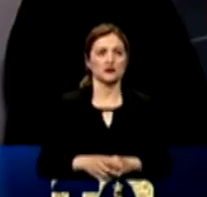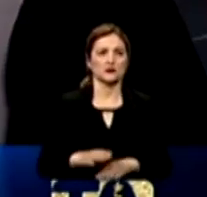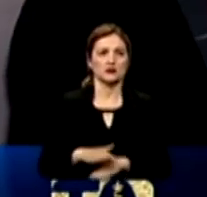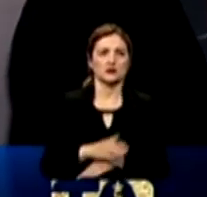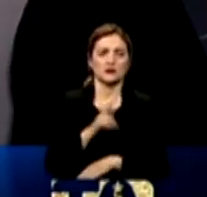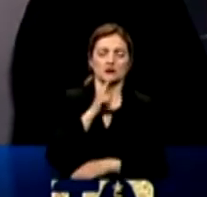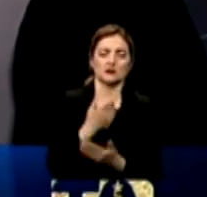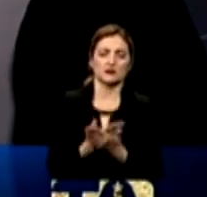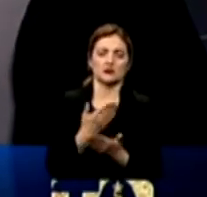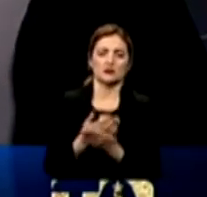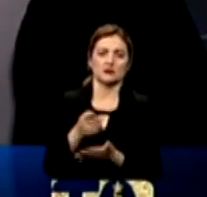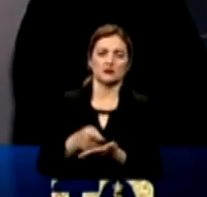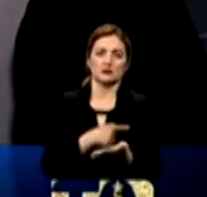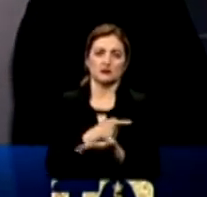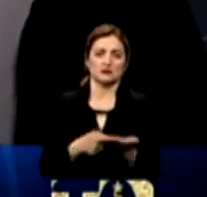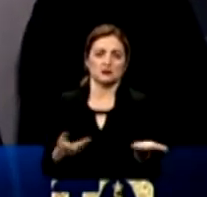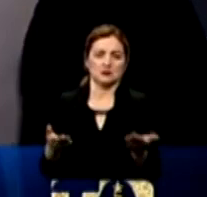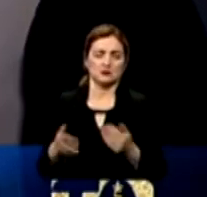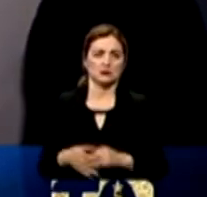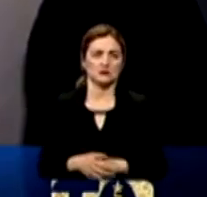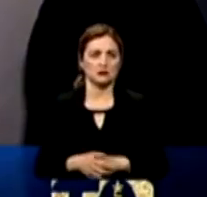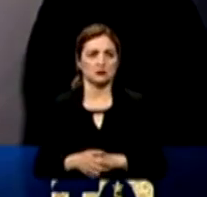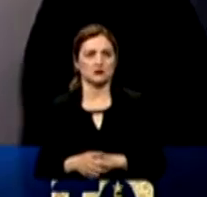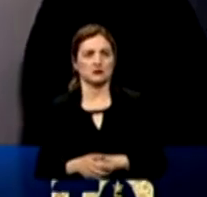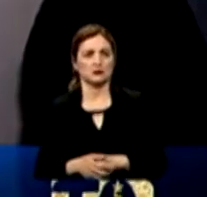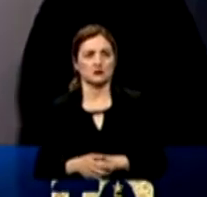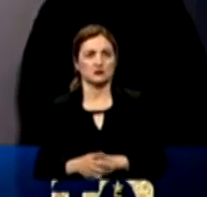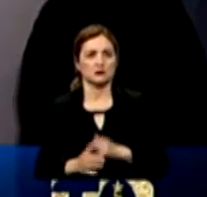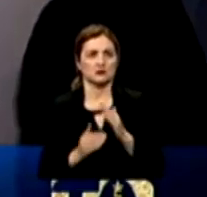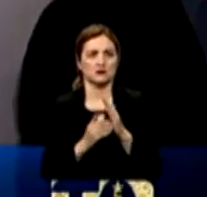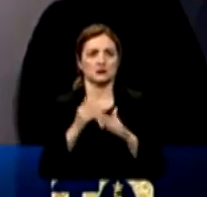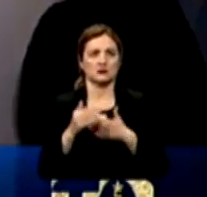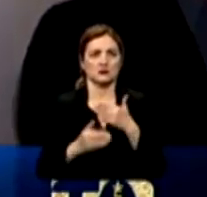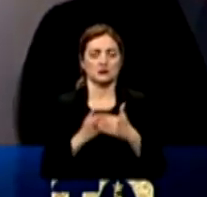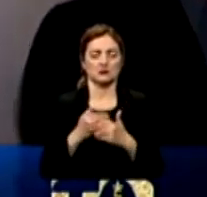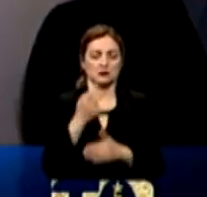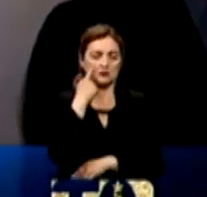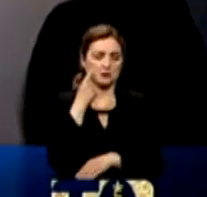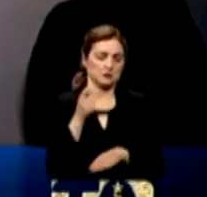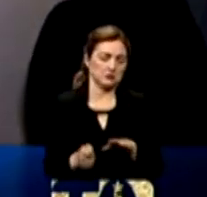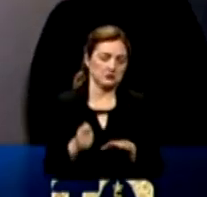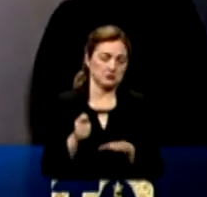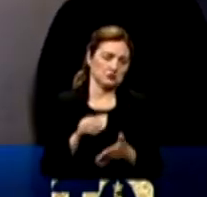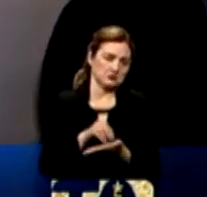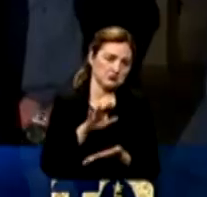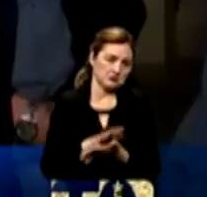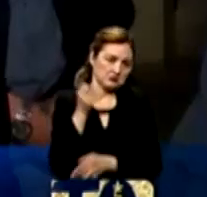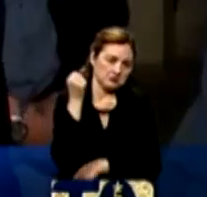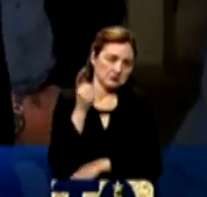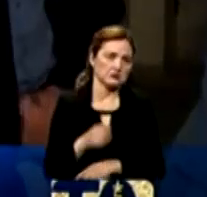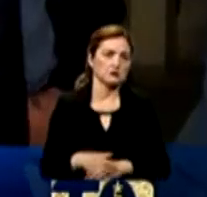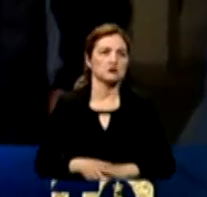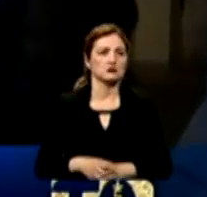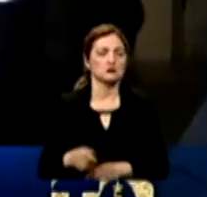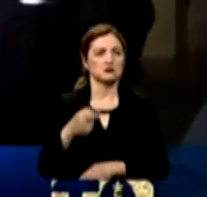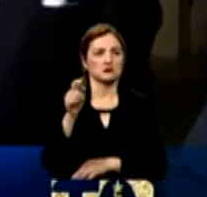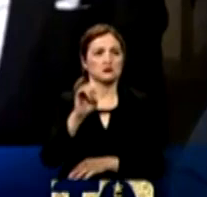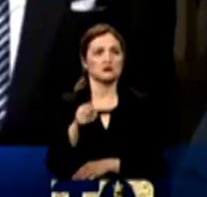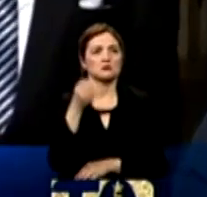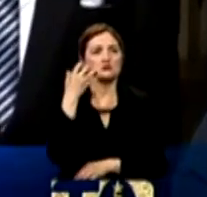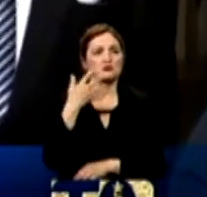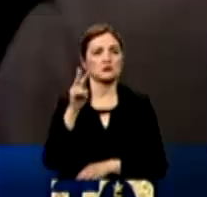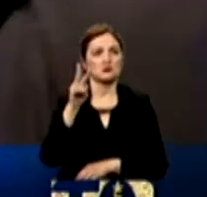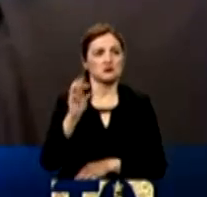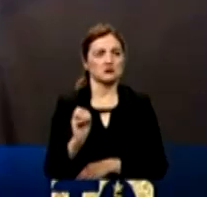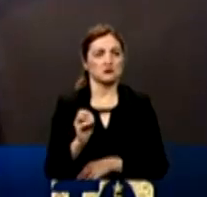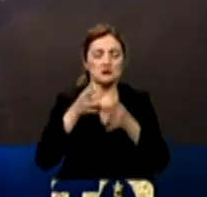una prueba que es nula, que es viciada. Entonces eso ya es violar el procedimiento. Esperemos que el señor juez aplique derecho. El próximo jueves 20 de